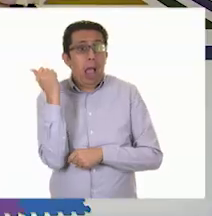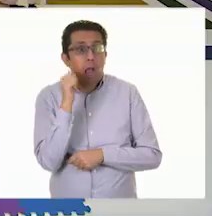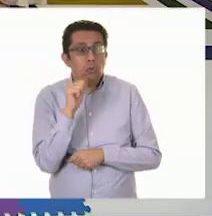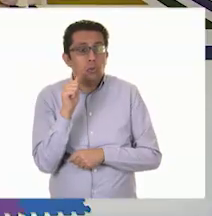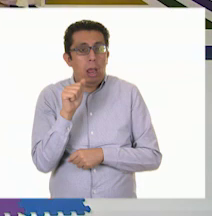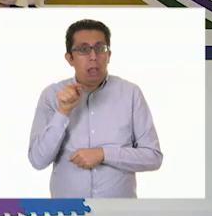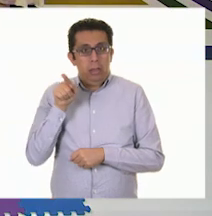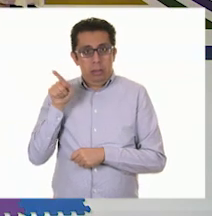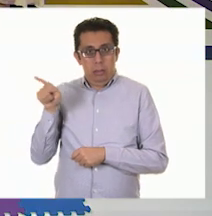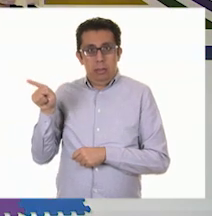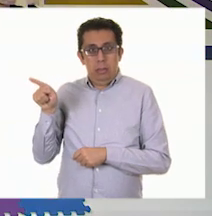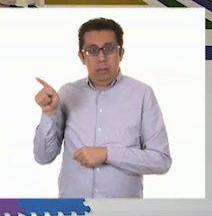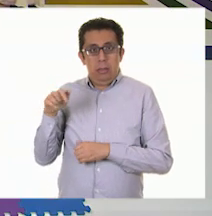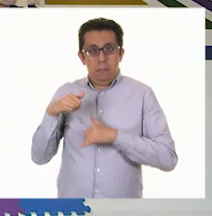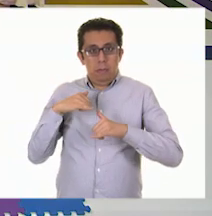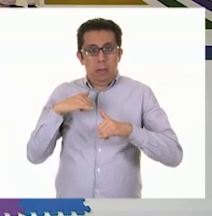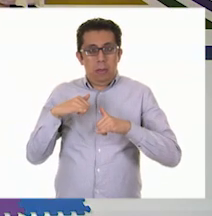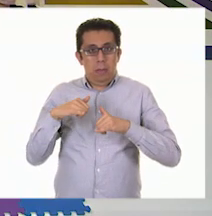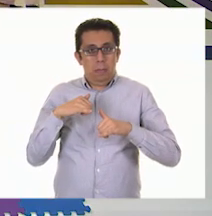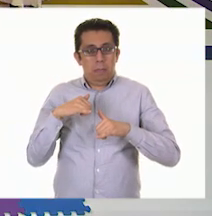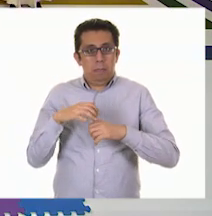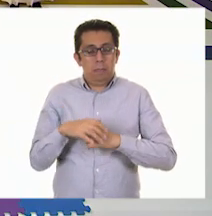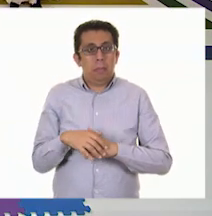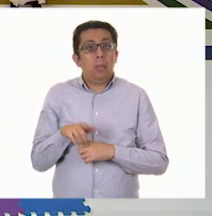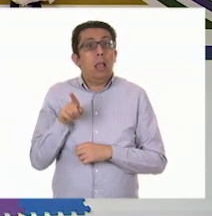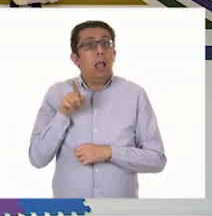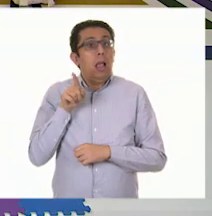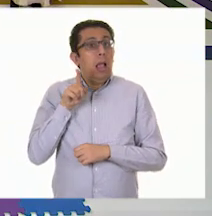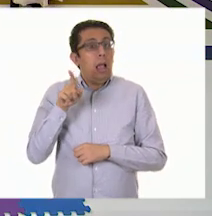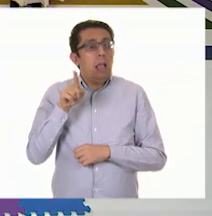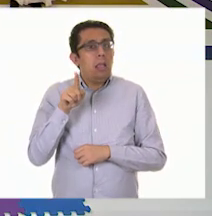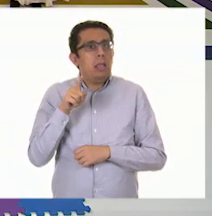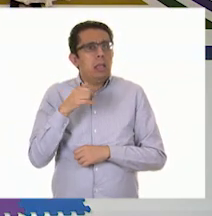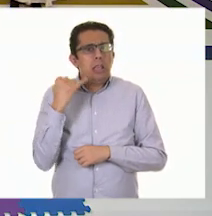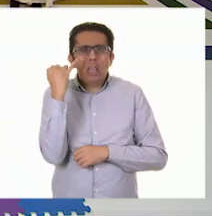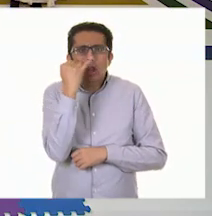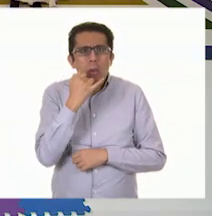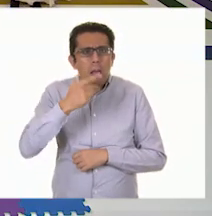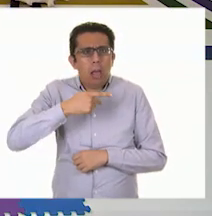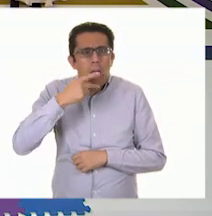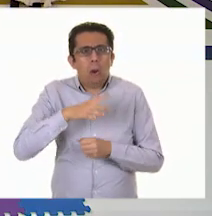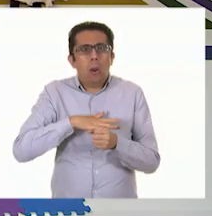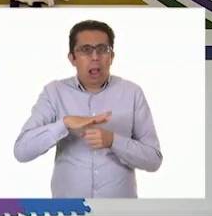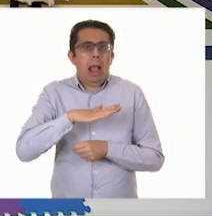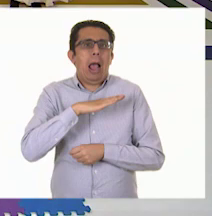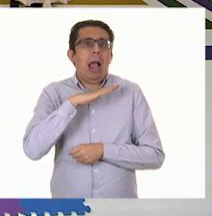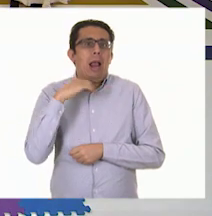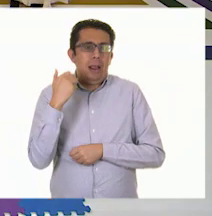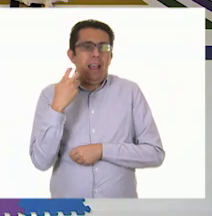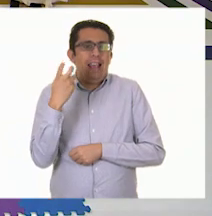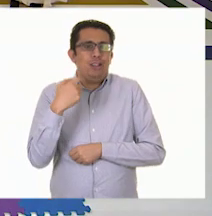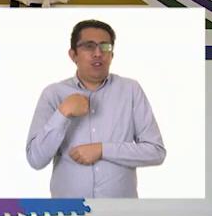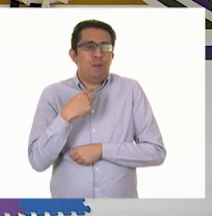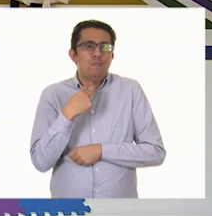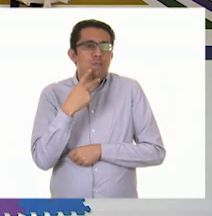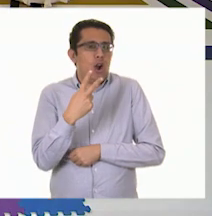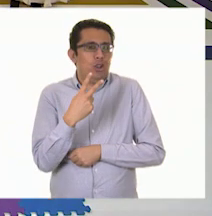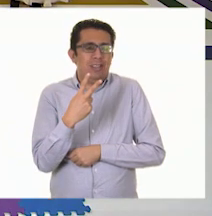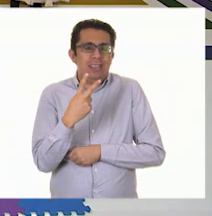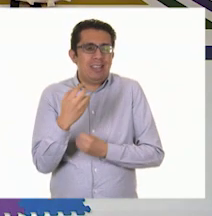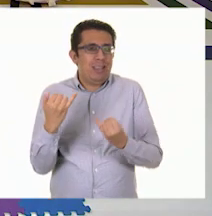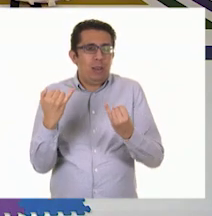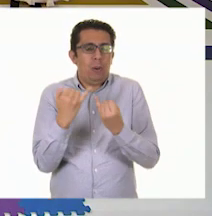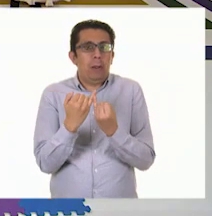aquí? Oh, sí. Allá se habla alemán, por eso yo hablo así. ¡Wow!